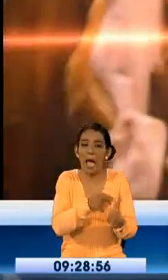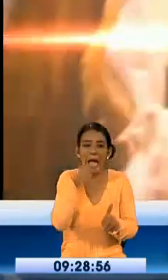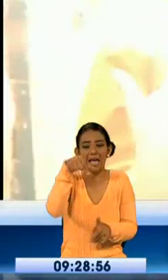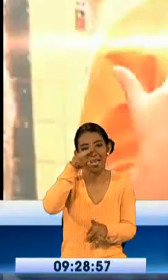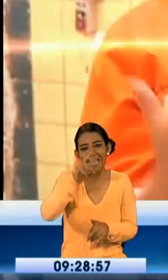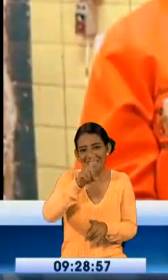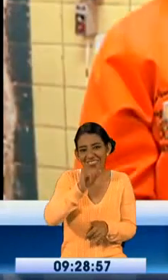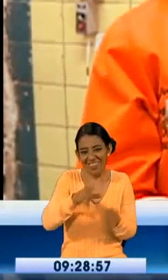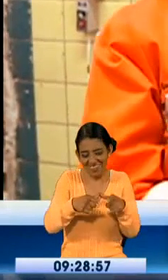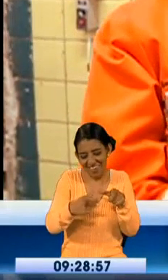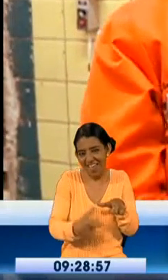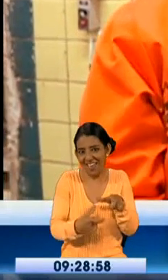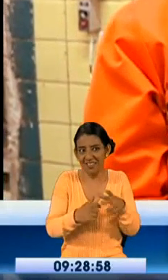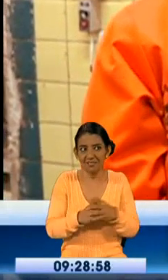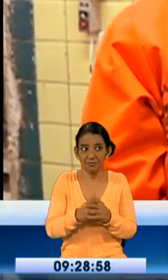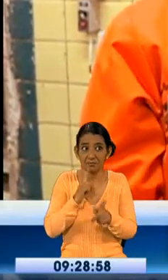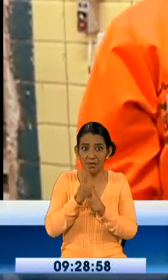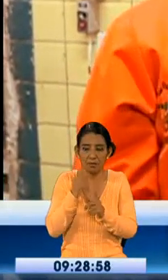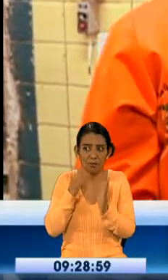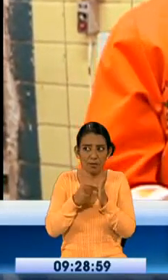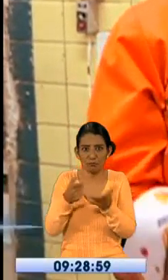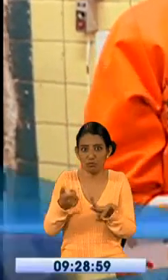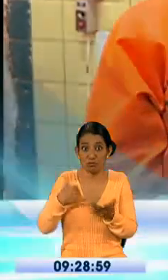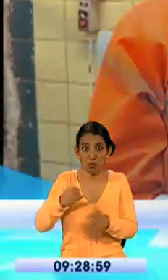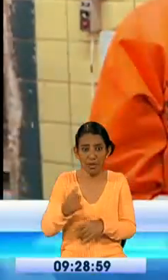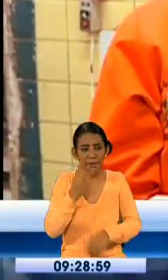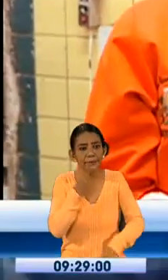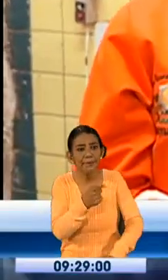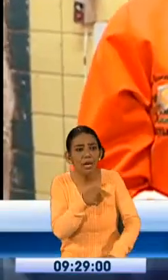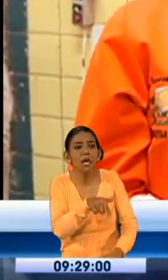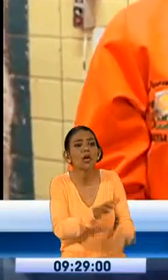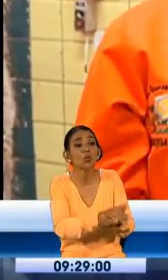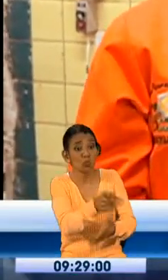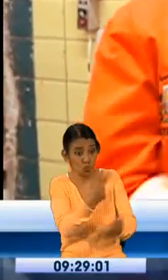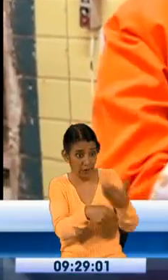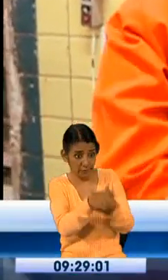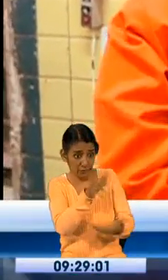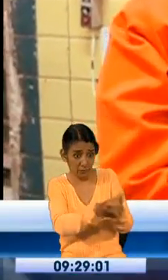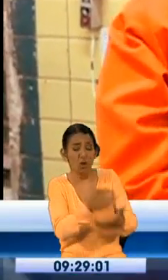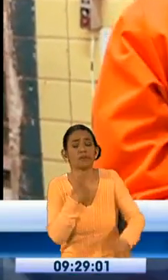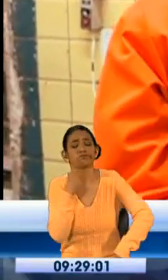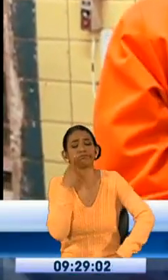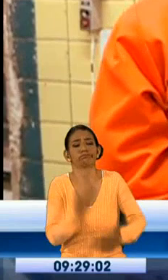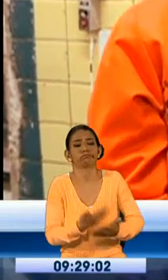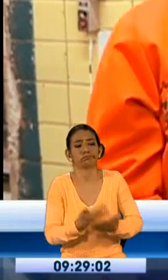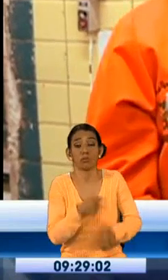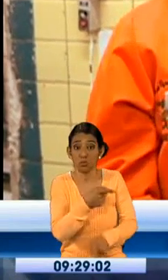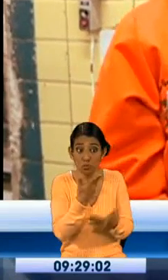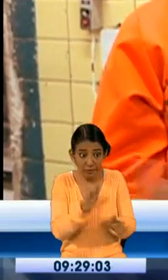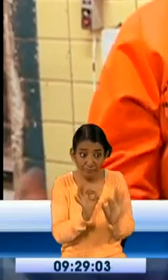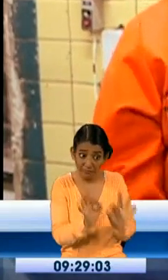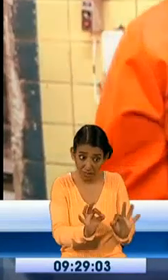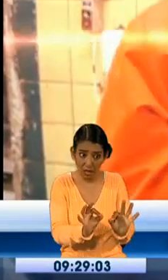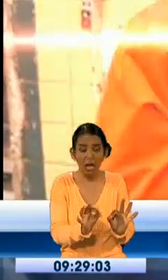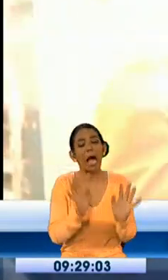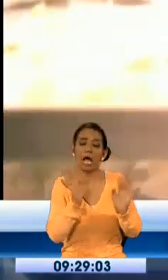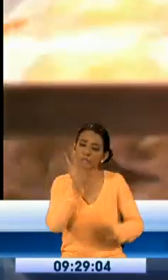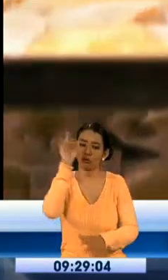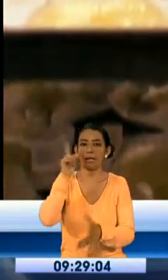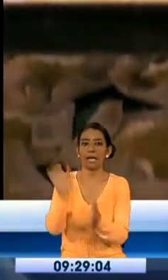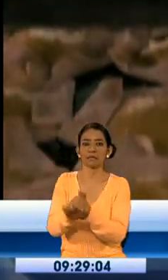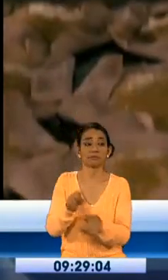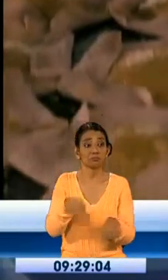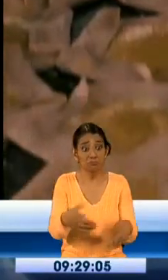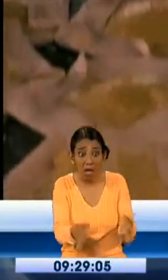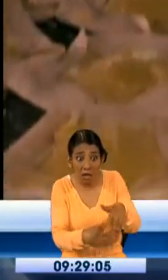quesadillas. La persona, la futura nuera, aprendía a hacer las quesadillas bien, estaba elegida para nuera, si no, no pasaba la prueba. Su